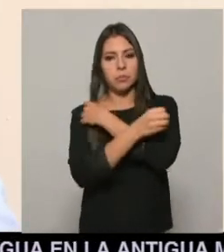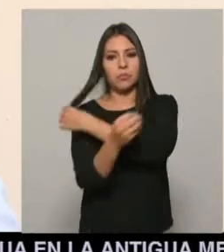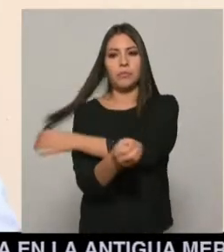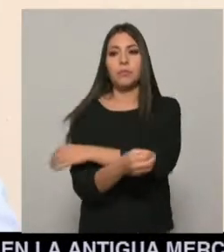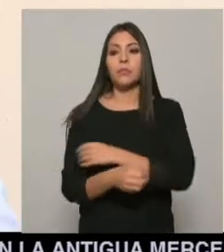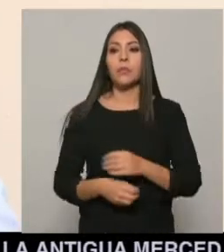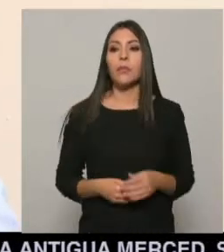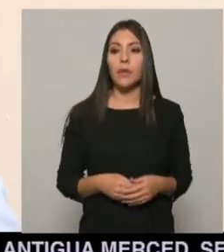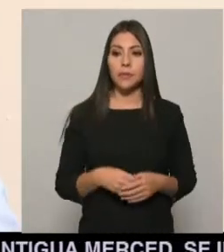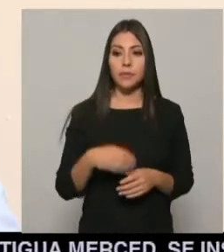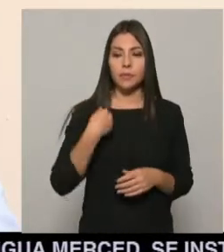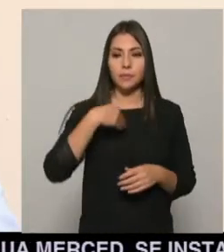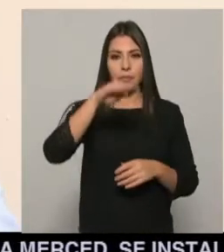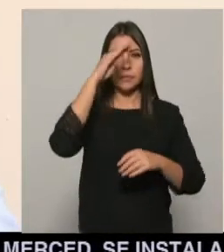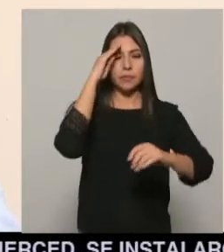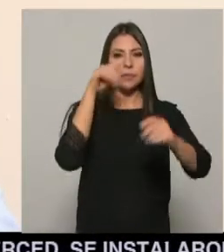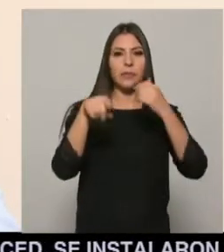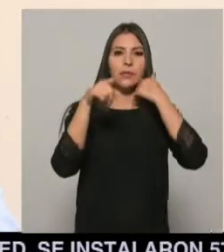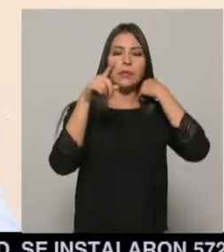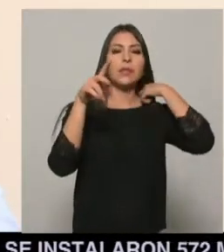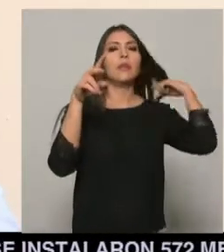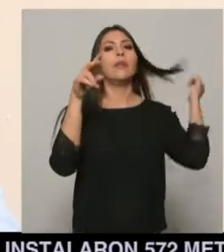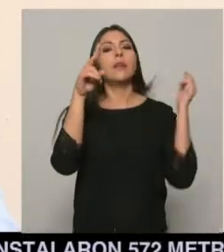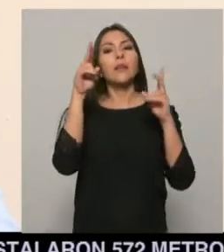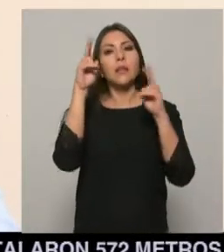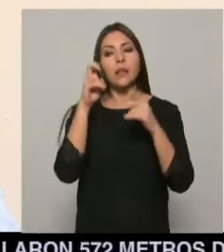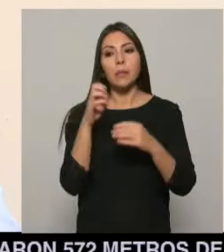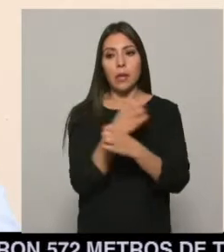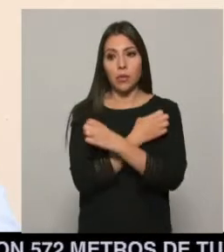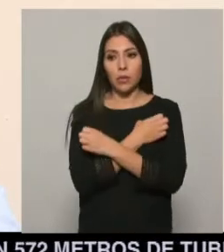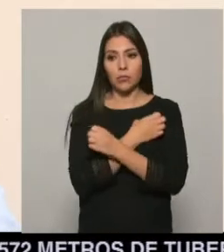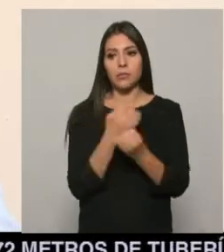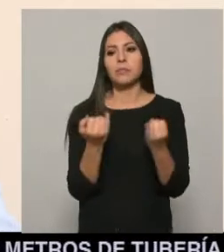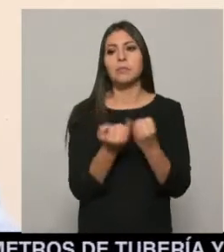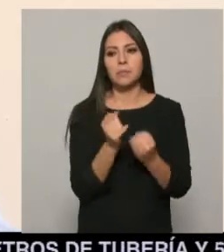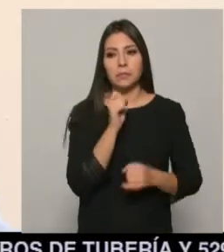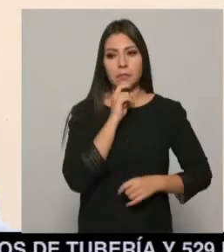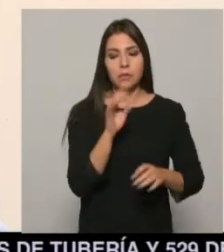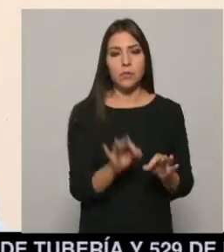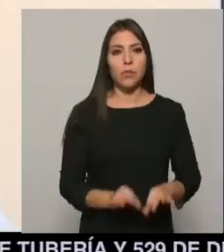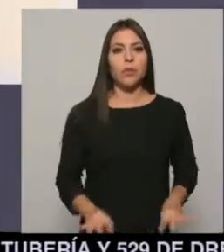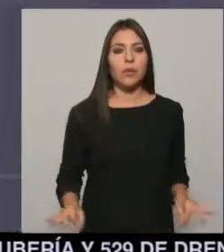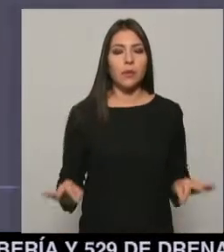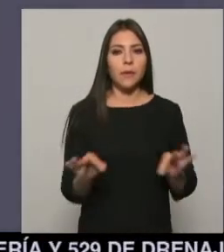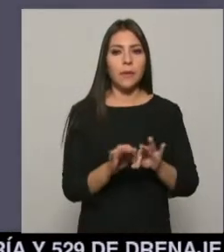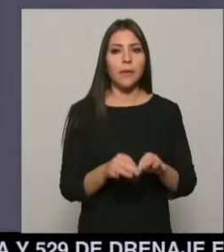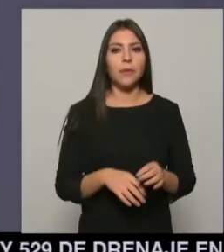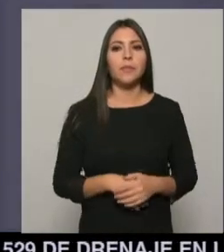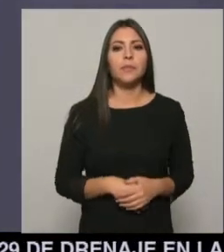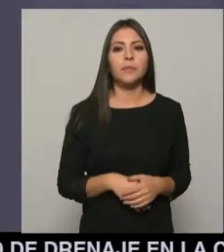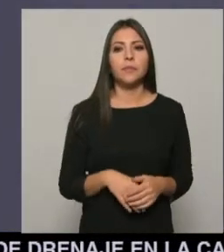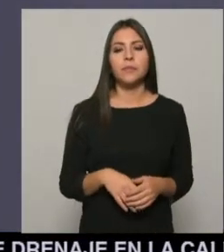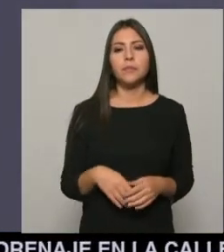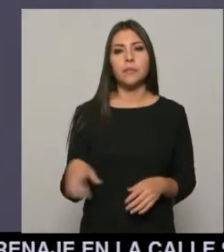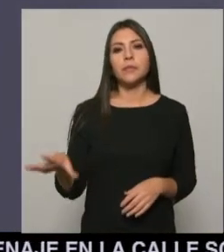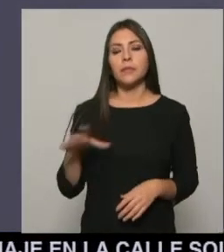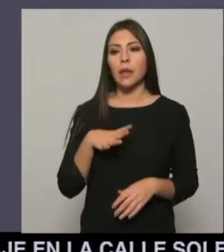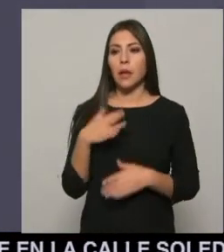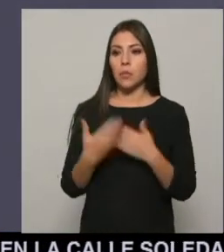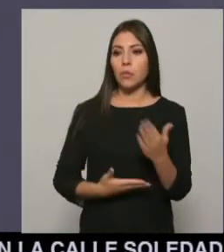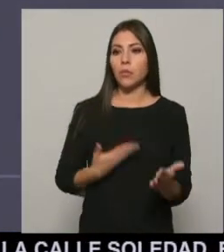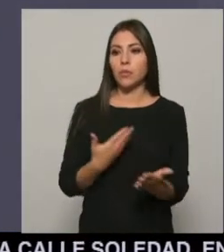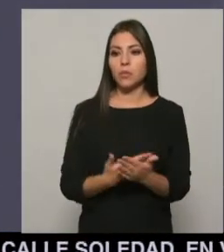educación también es central, que tenemos que abordarlo. Hay diversas iniciativas que tienen que ver con